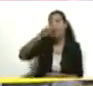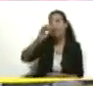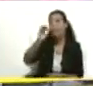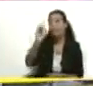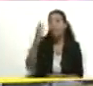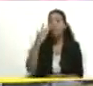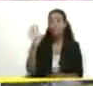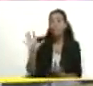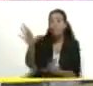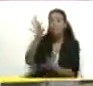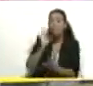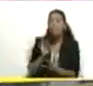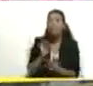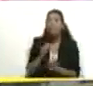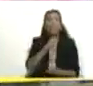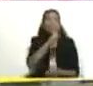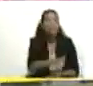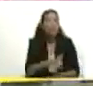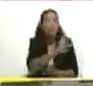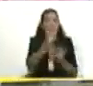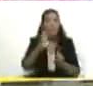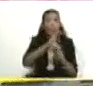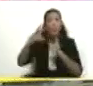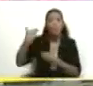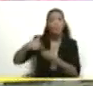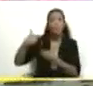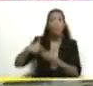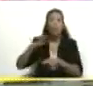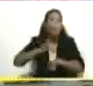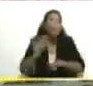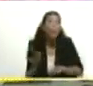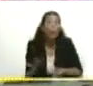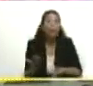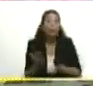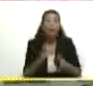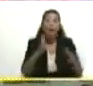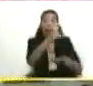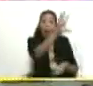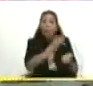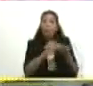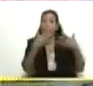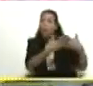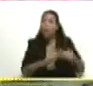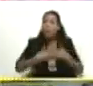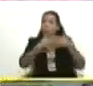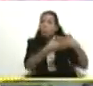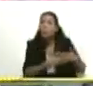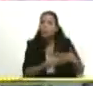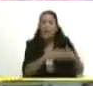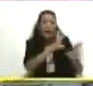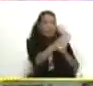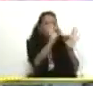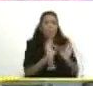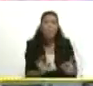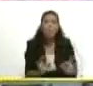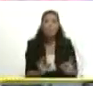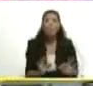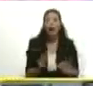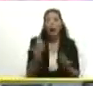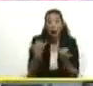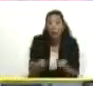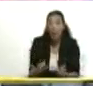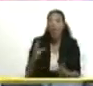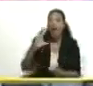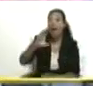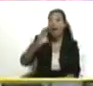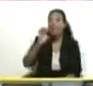lo rescatemos. Él denunció la cultura del petróleo. Y también César Rengifo. Y entonces la obra de César Rengifo y